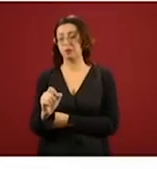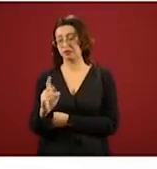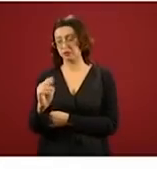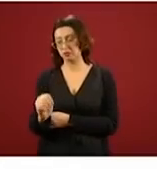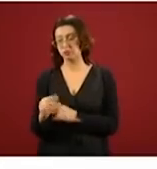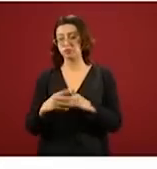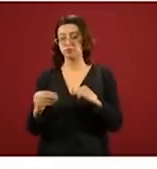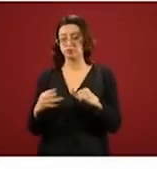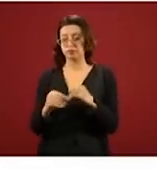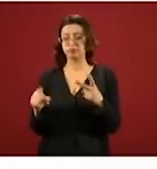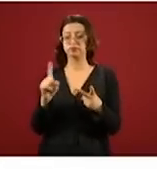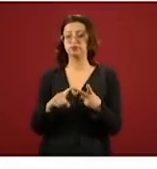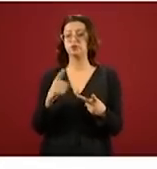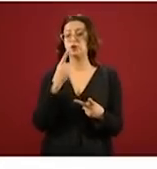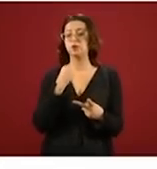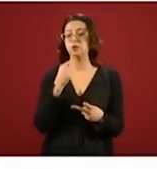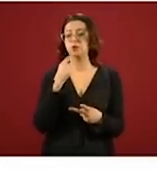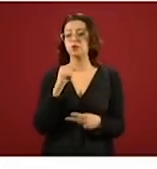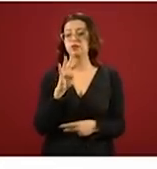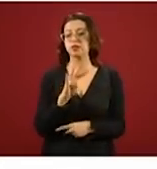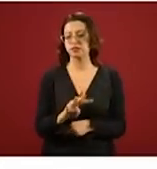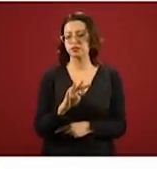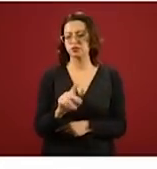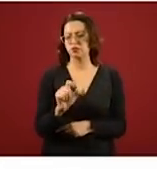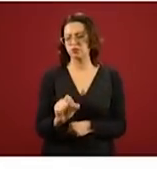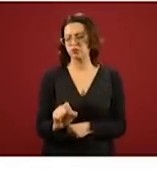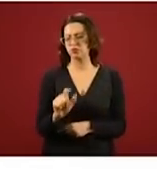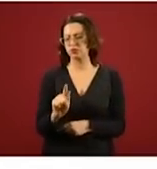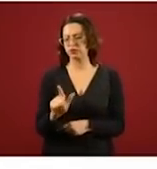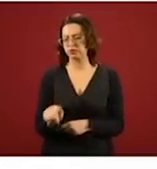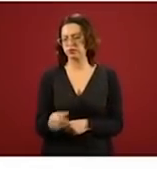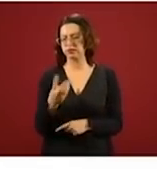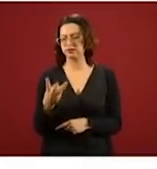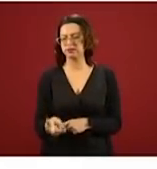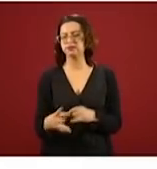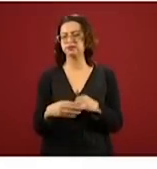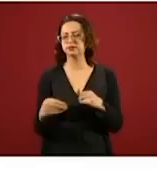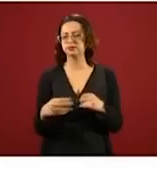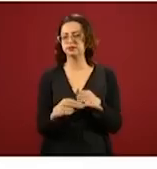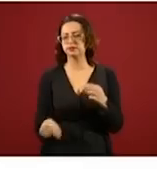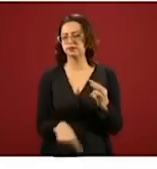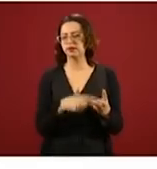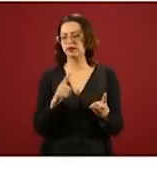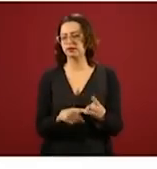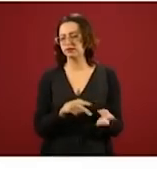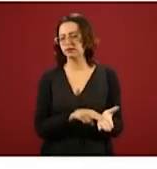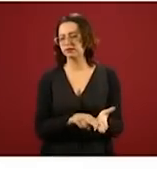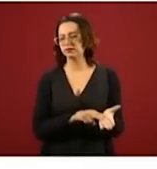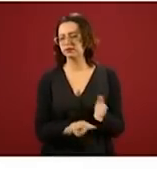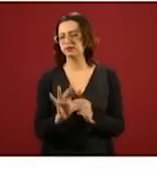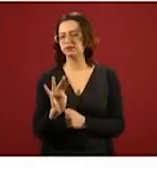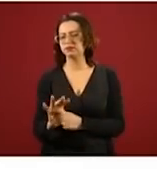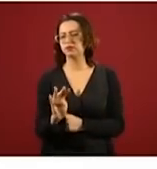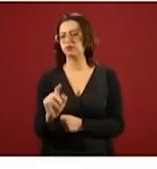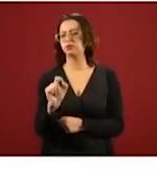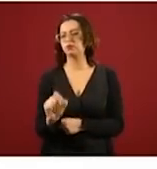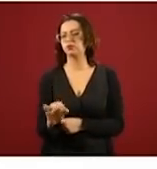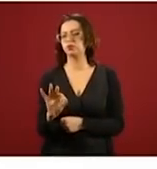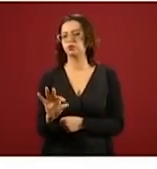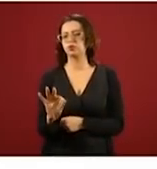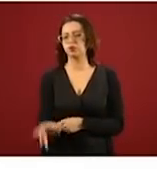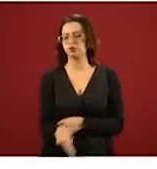para la premium de 19 pesos con 73 centavos y para el diesel de 19 pesos con